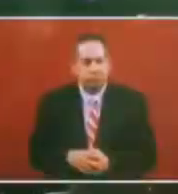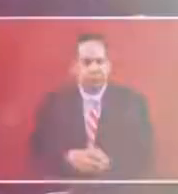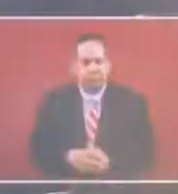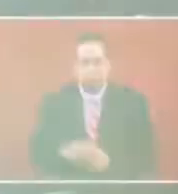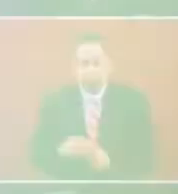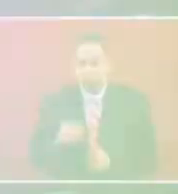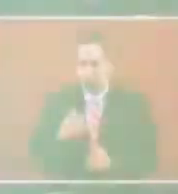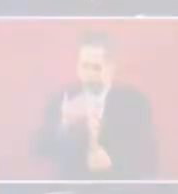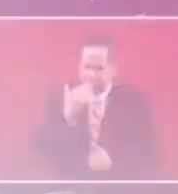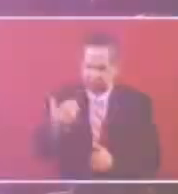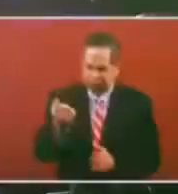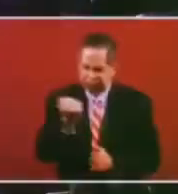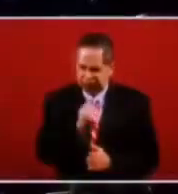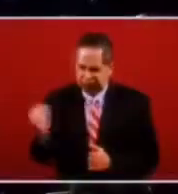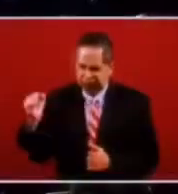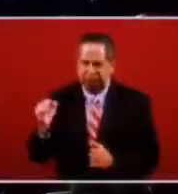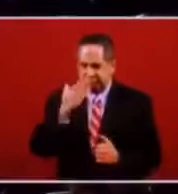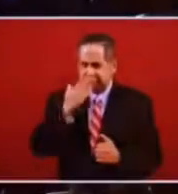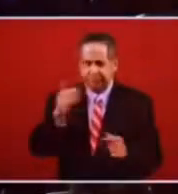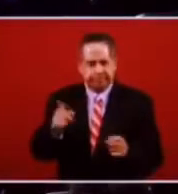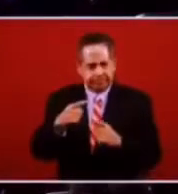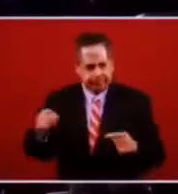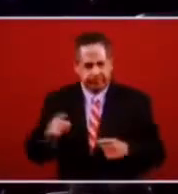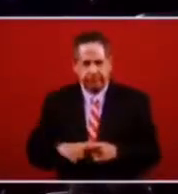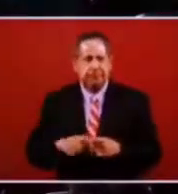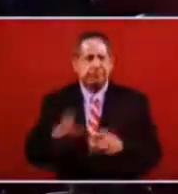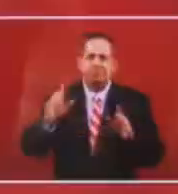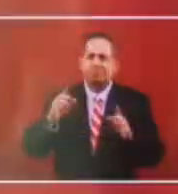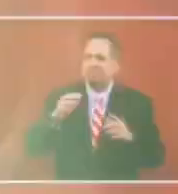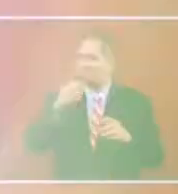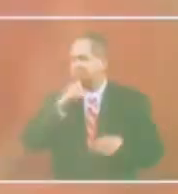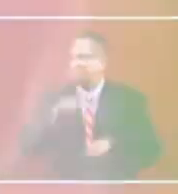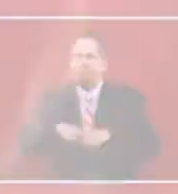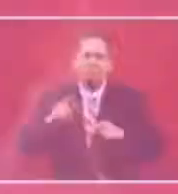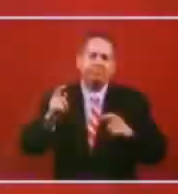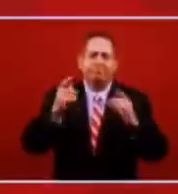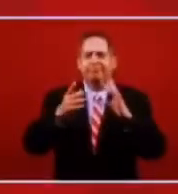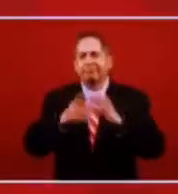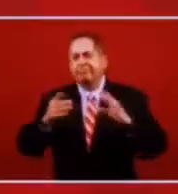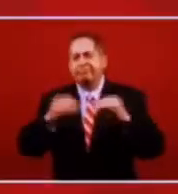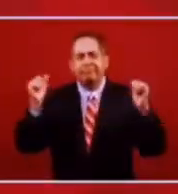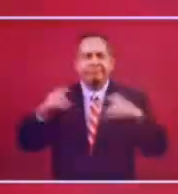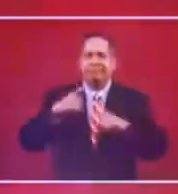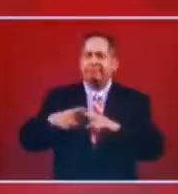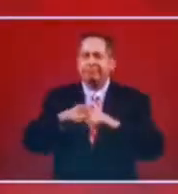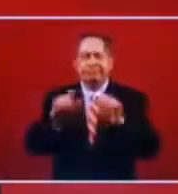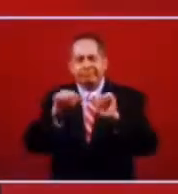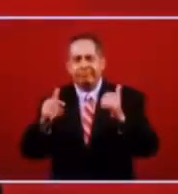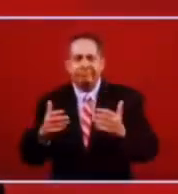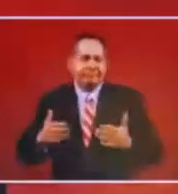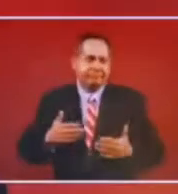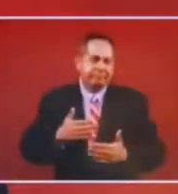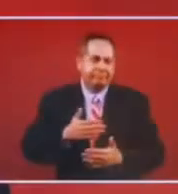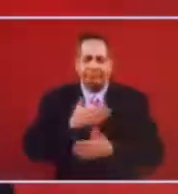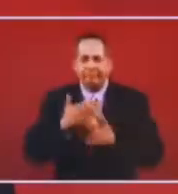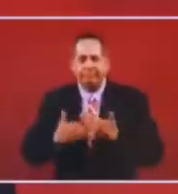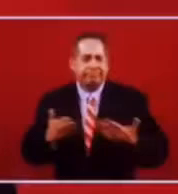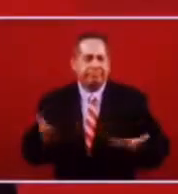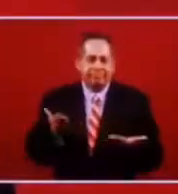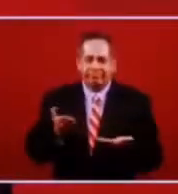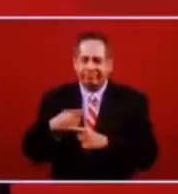muy buenos. Va a haber un festival artístico, un festival musical desde